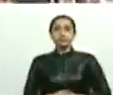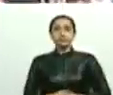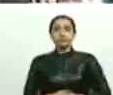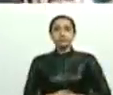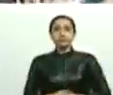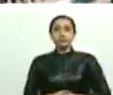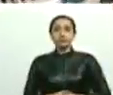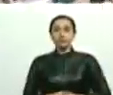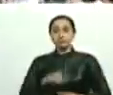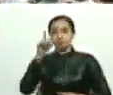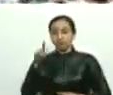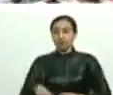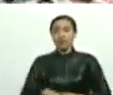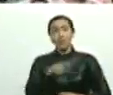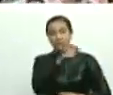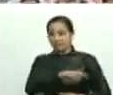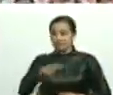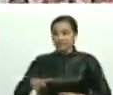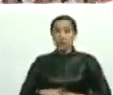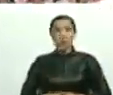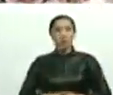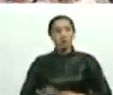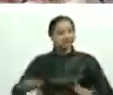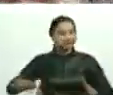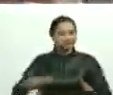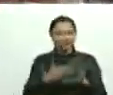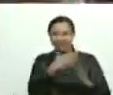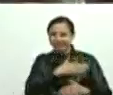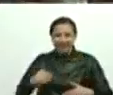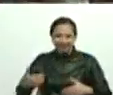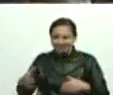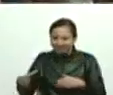Y al que pretenda crear una fracción, un grupo,